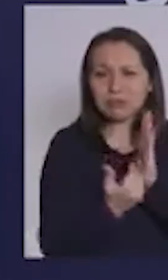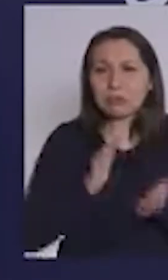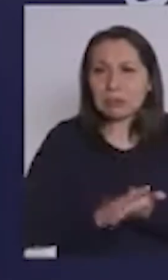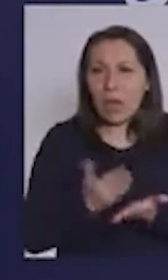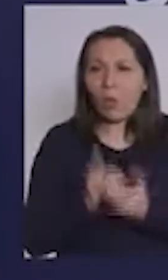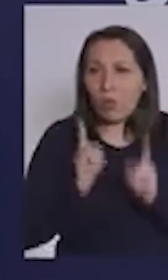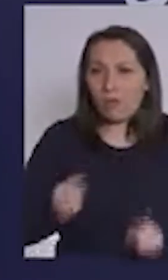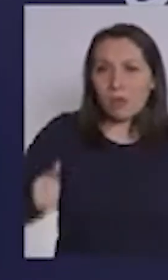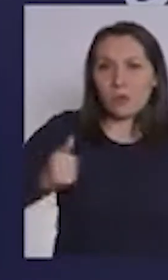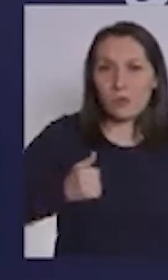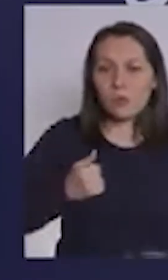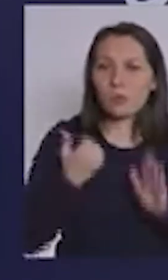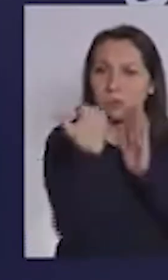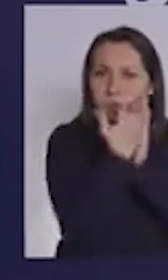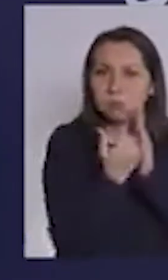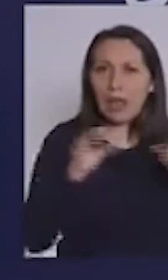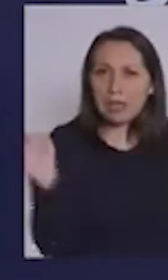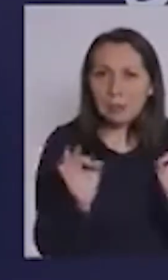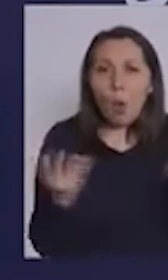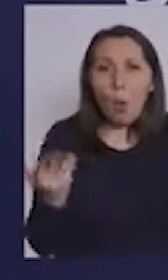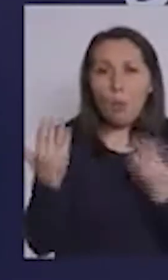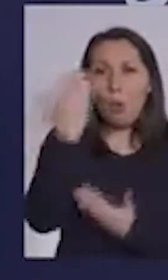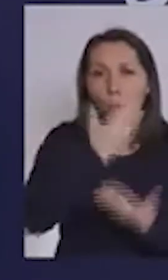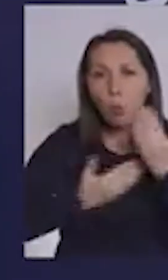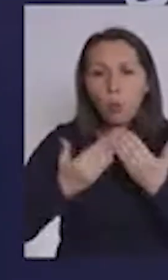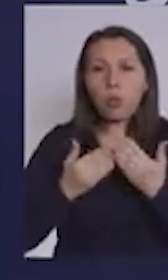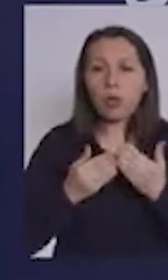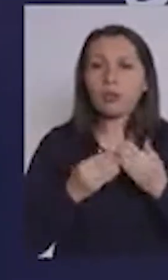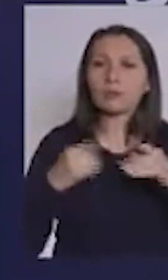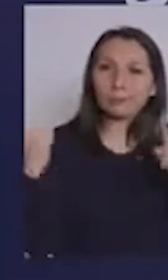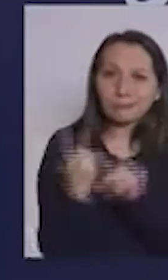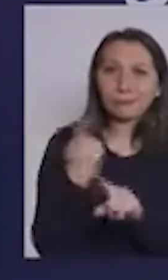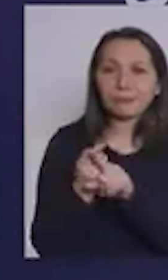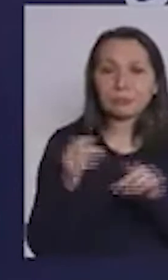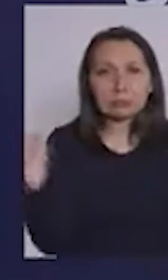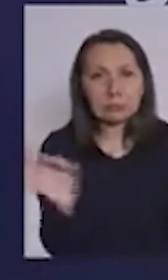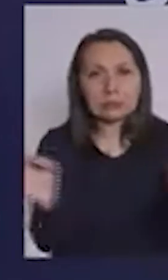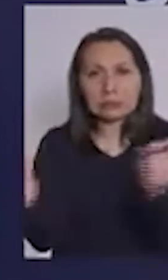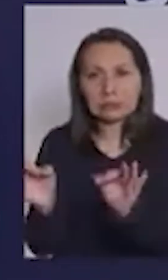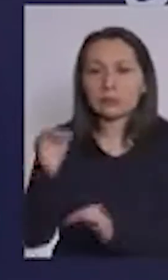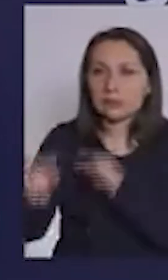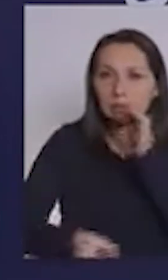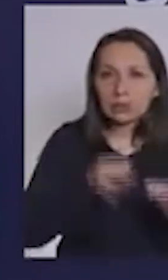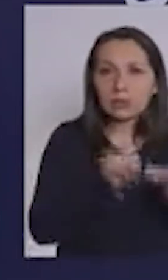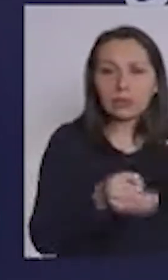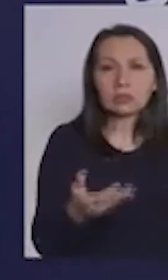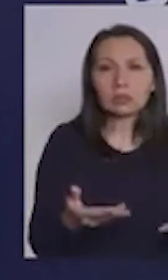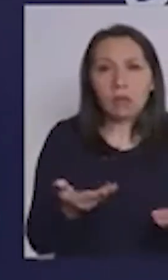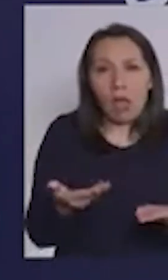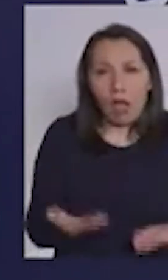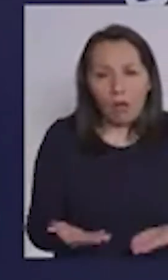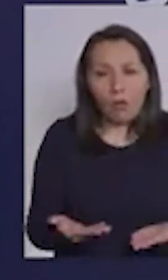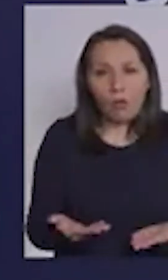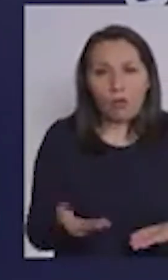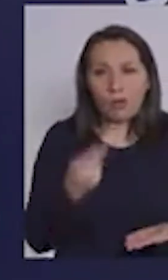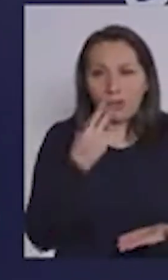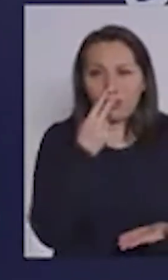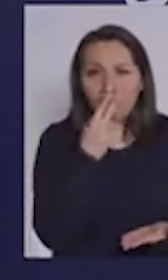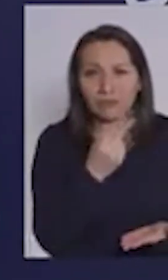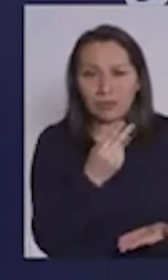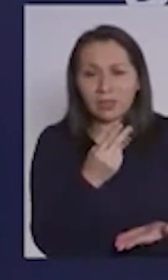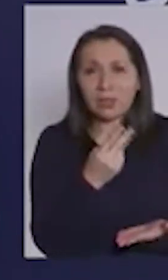donde hemos desarrollado guías de autocuidado donde hemos conversado con todos ellos y están hoy día en